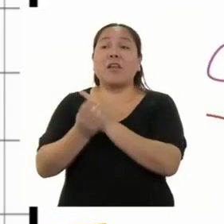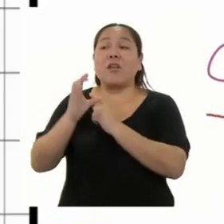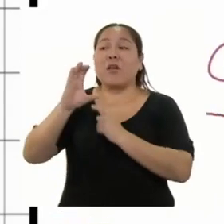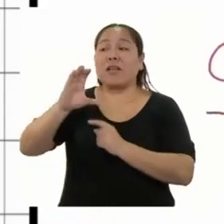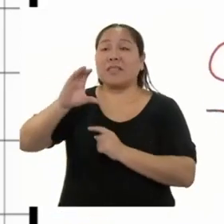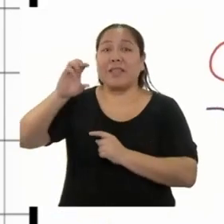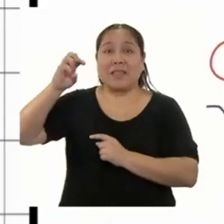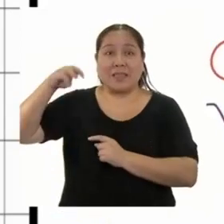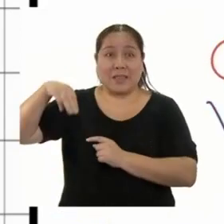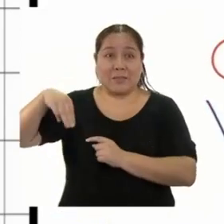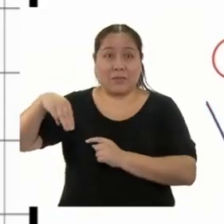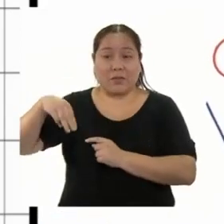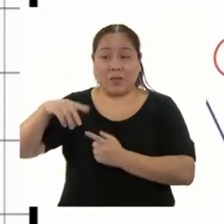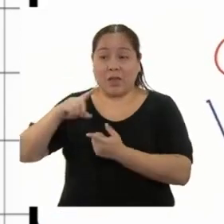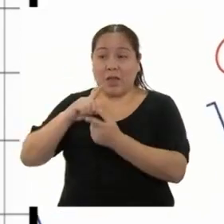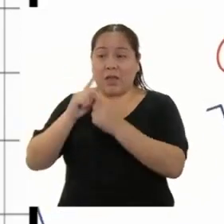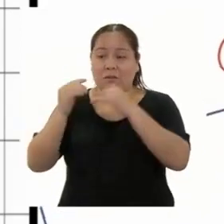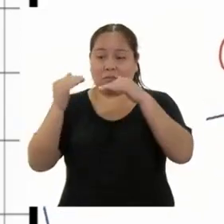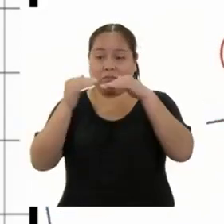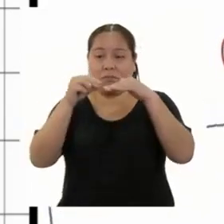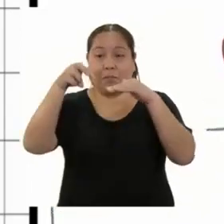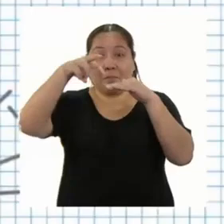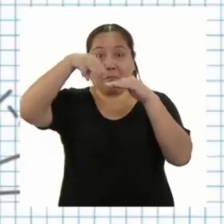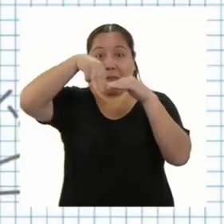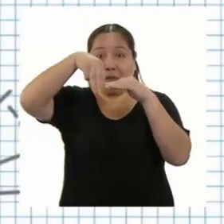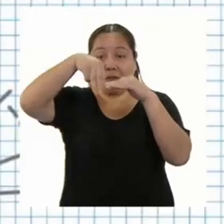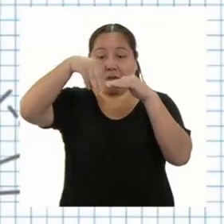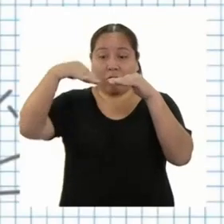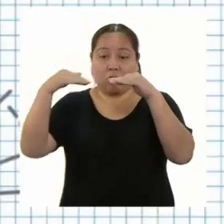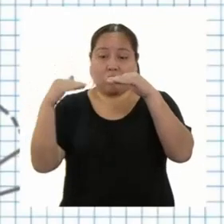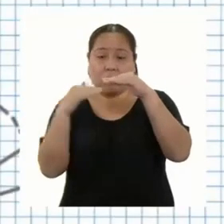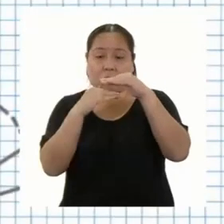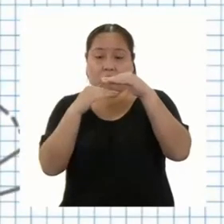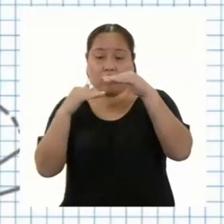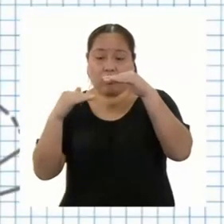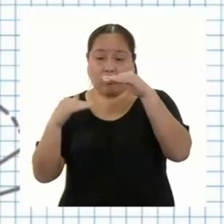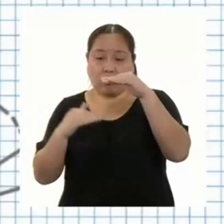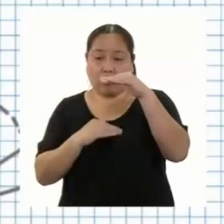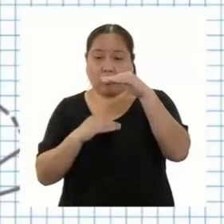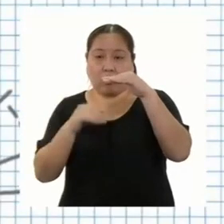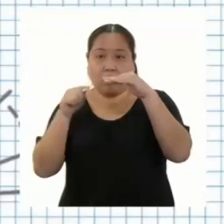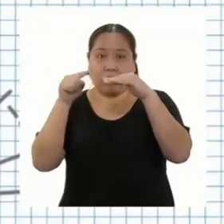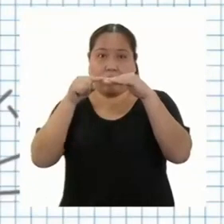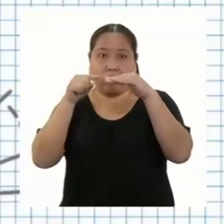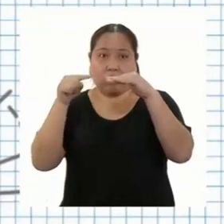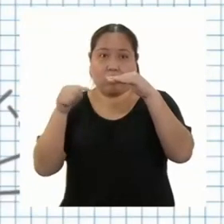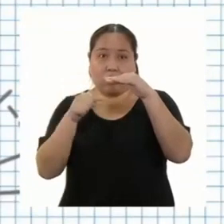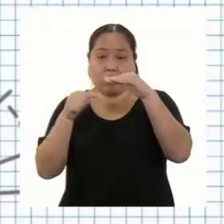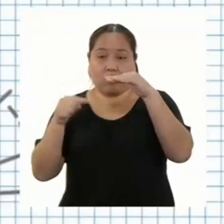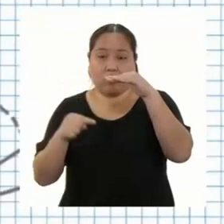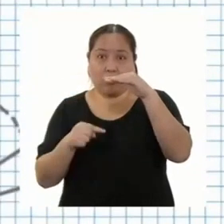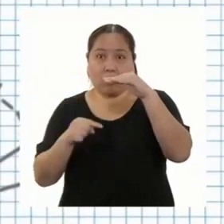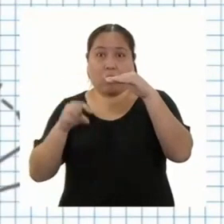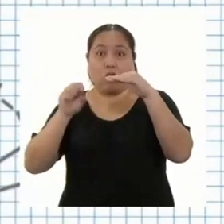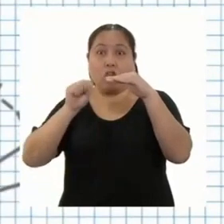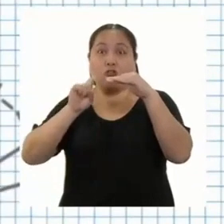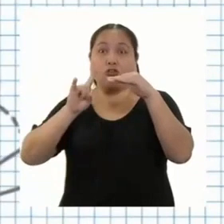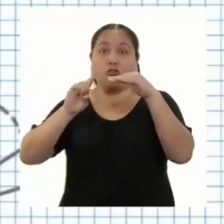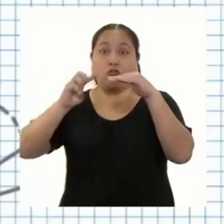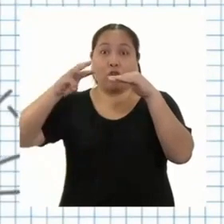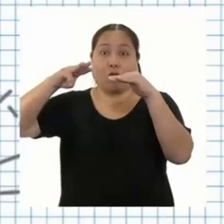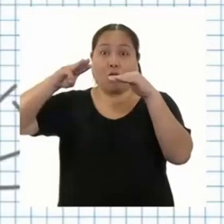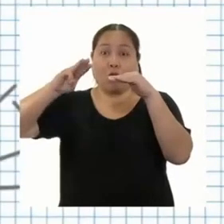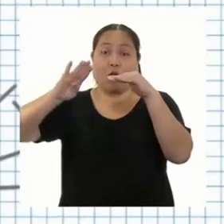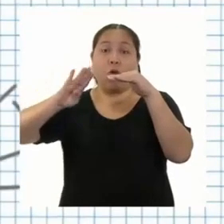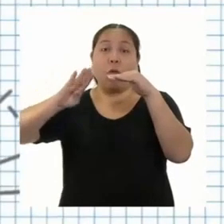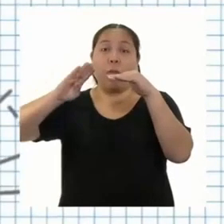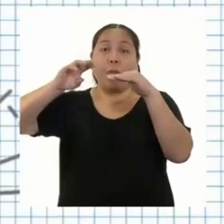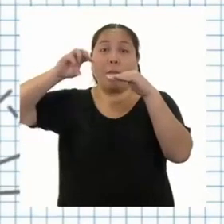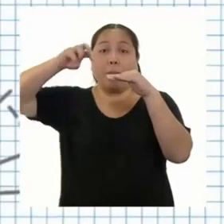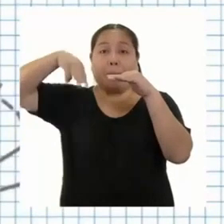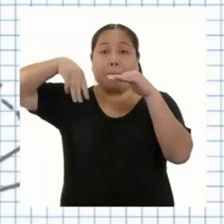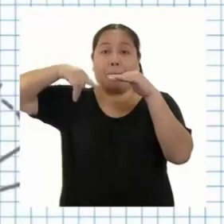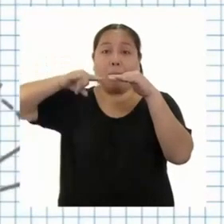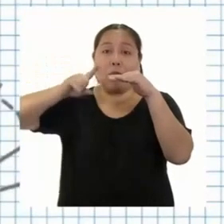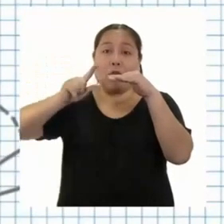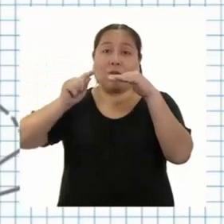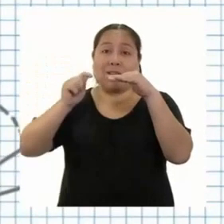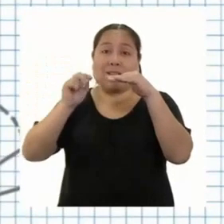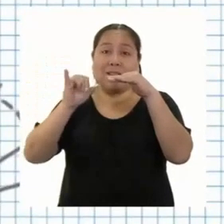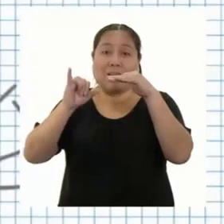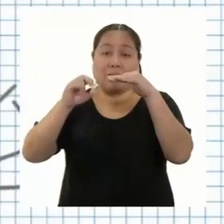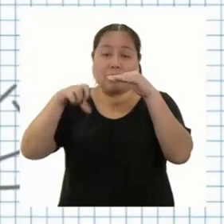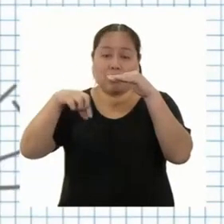Al pasar de metros a centímetros, pasamos de la unidad a un submúltiplo, que está a